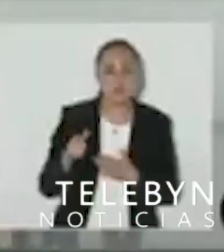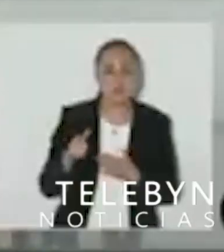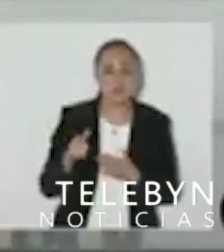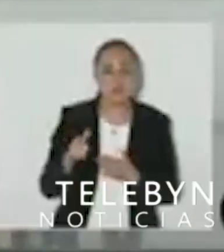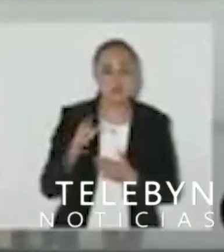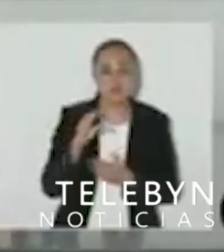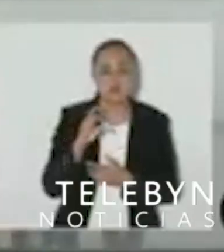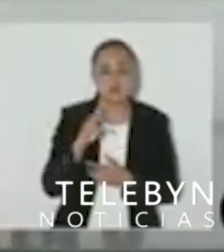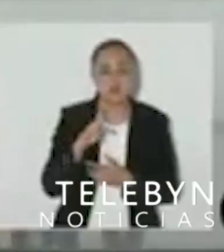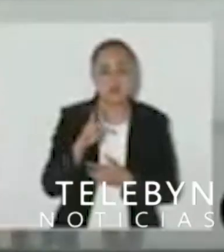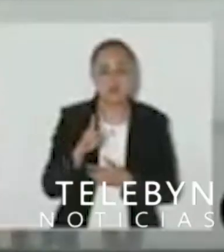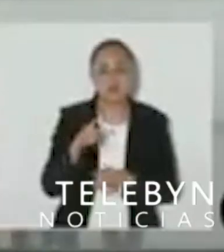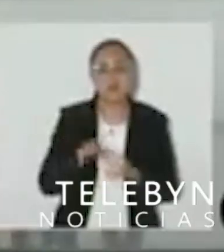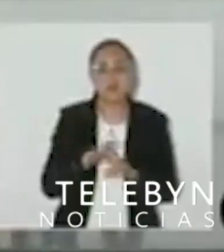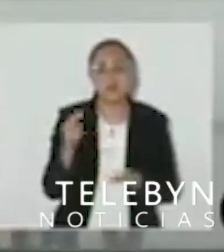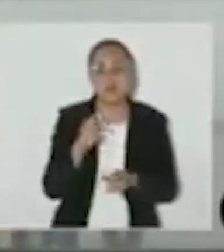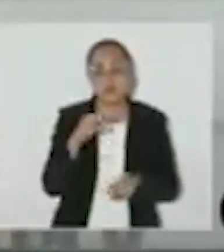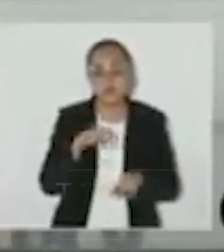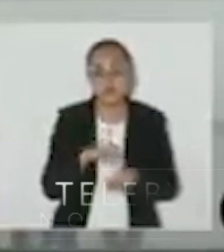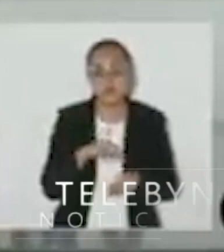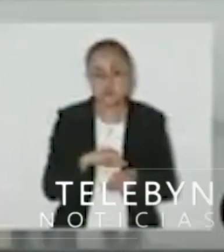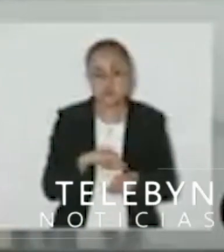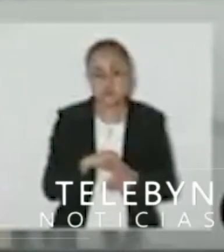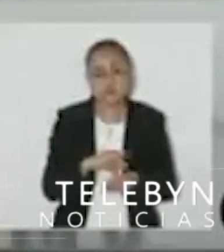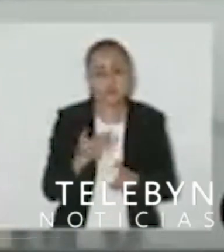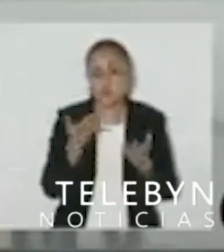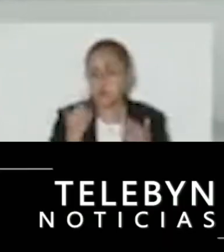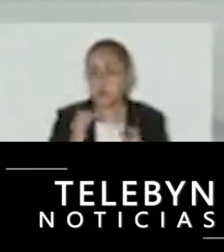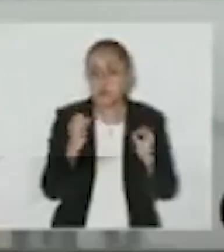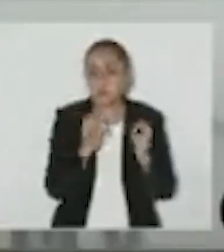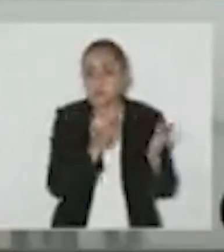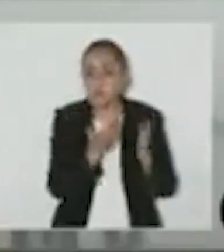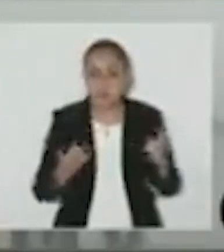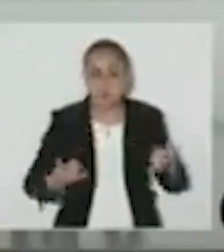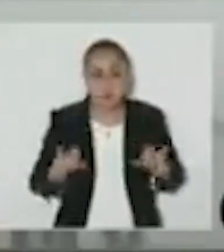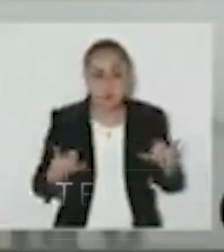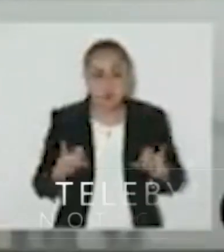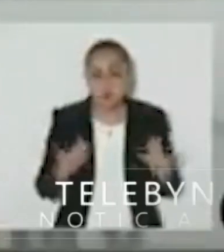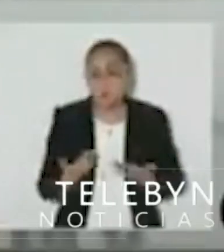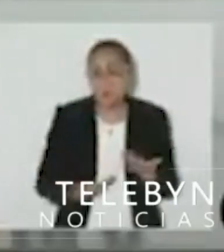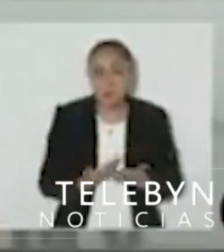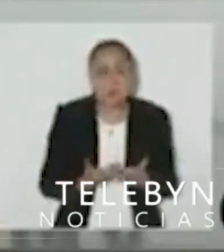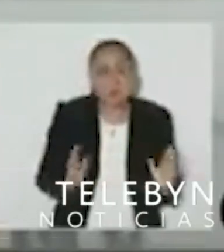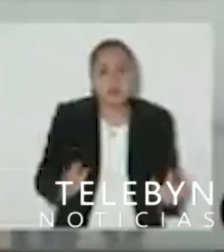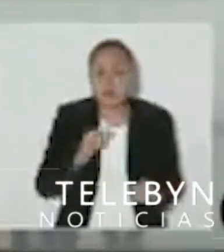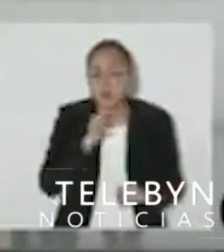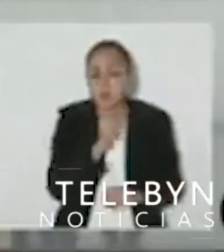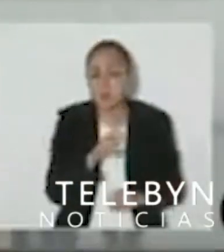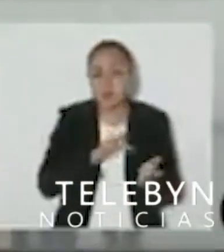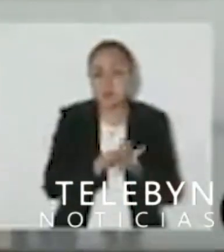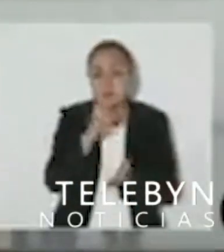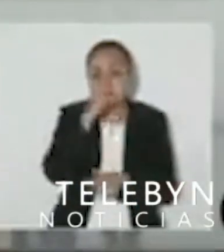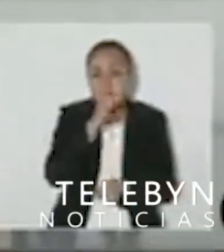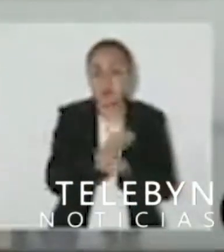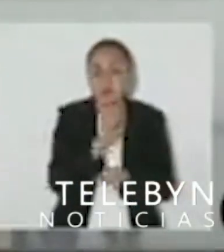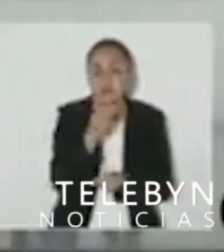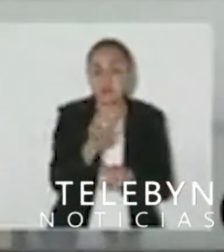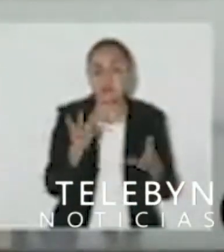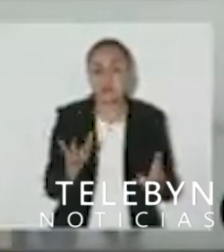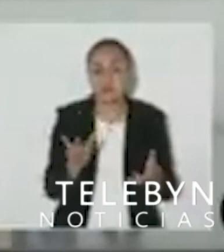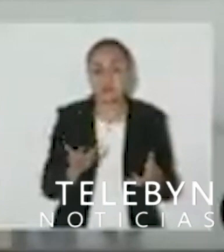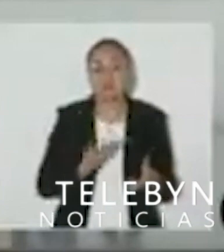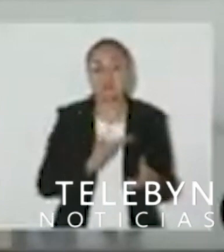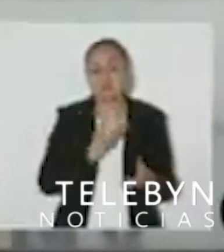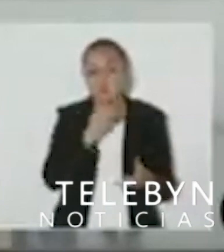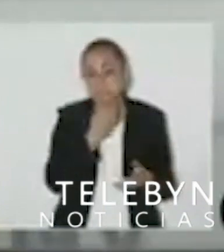atender a los jóvenes que acudieron a ese evento no recibimos ninguna petición de apoyo para este para